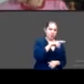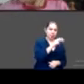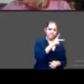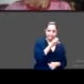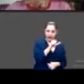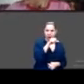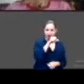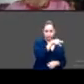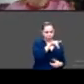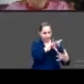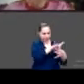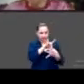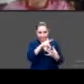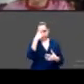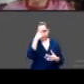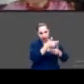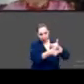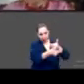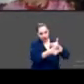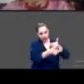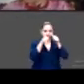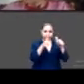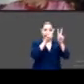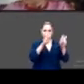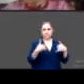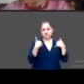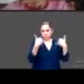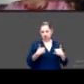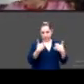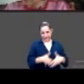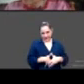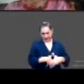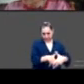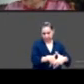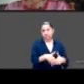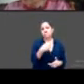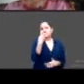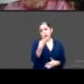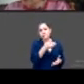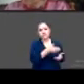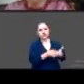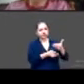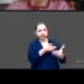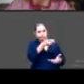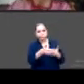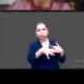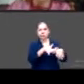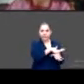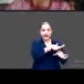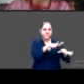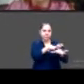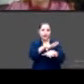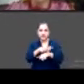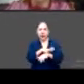determinantes que están afectando el embarazo en adolescentes y con esta transformación que se piensa hacer o reorientación más bien para usar el